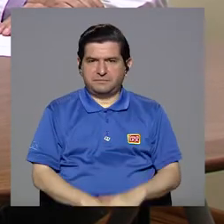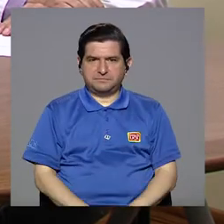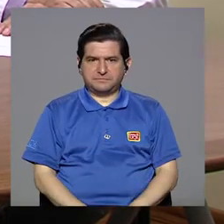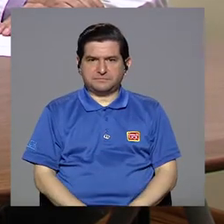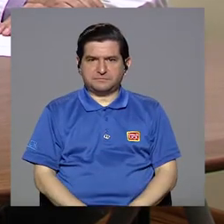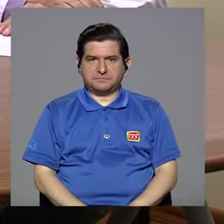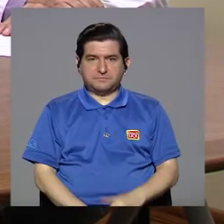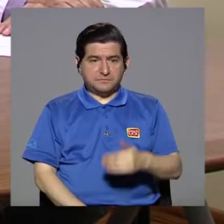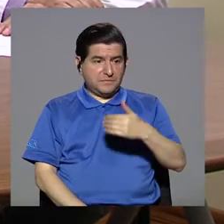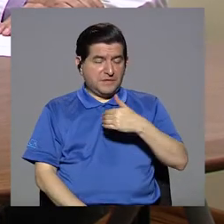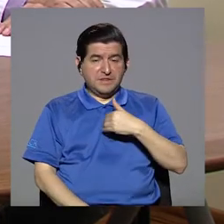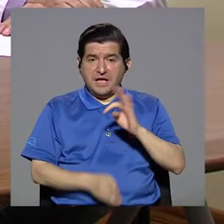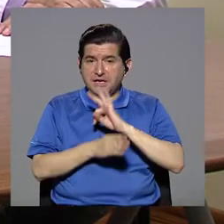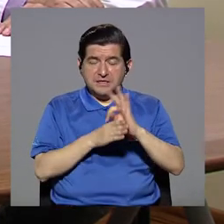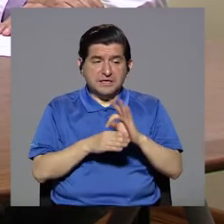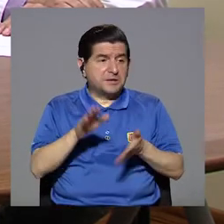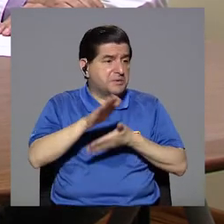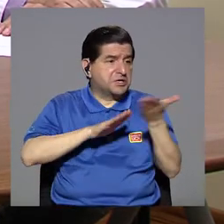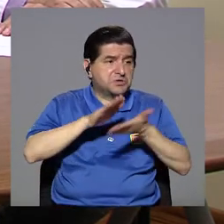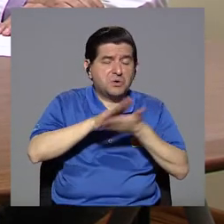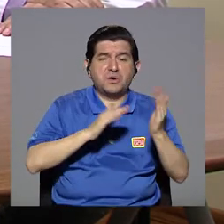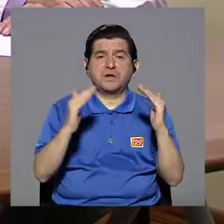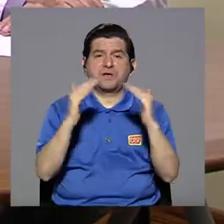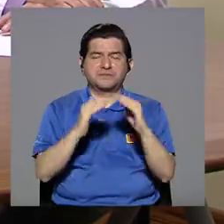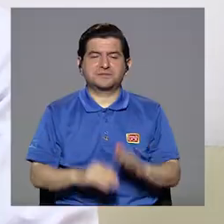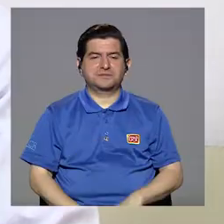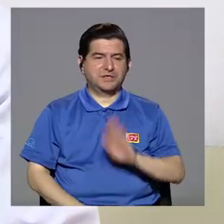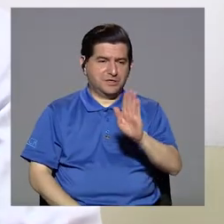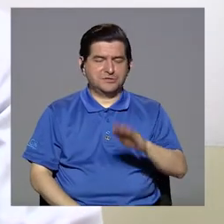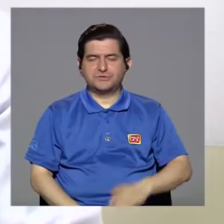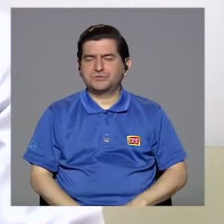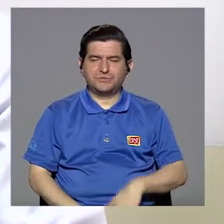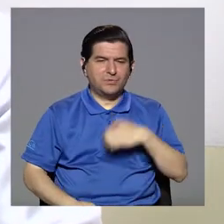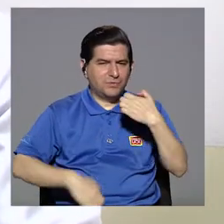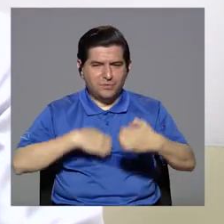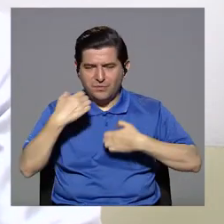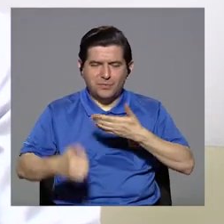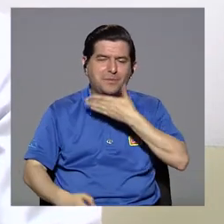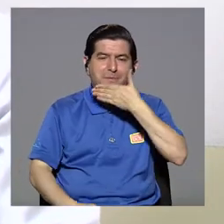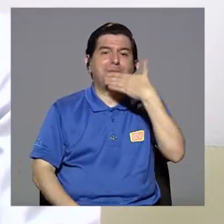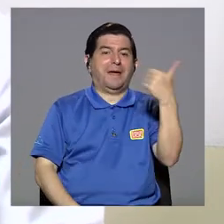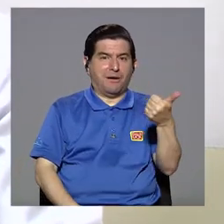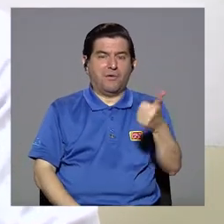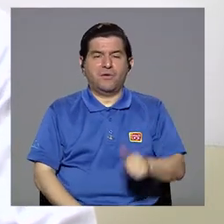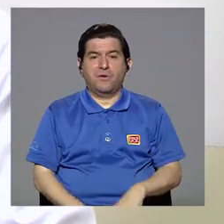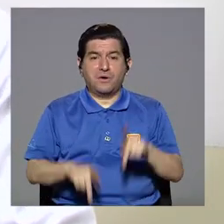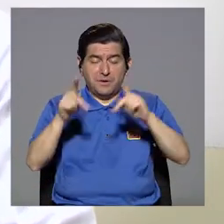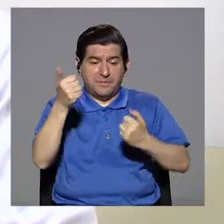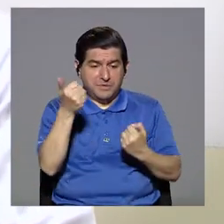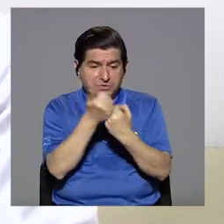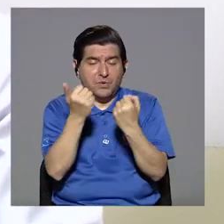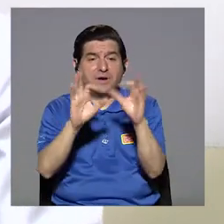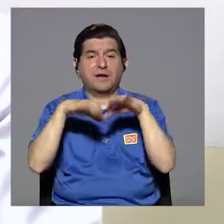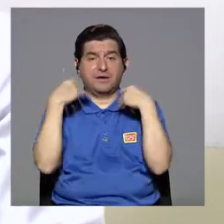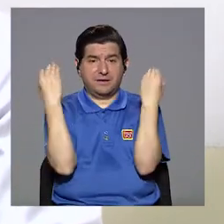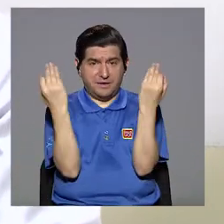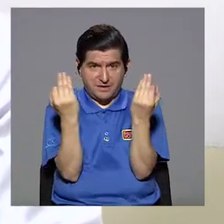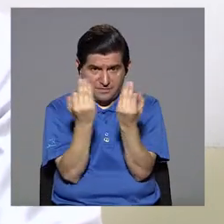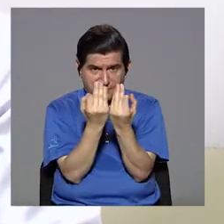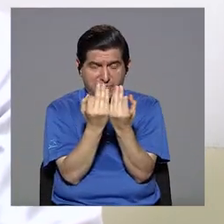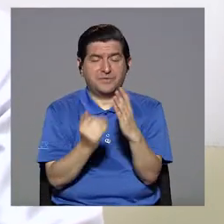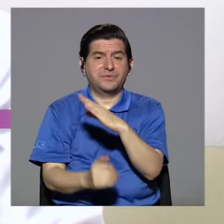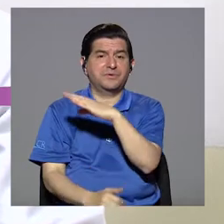tratamiento sino que es el tratamiento que se va para su casa sus todos ánimos mejora muchísimo en el sentido de que va a tener el apoyo